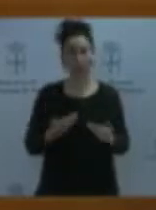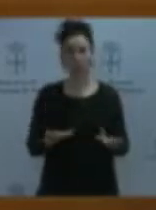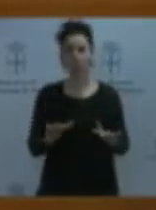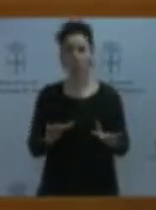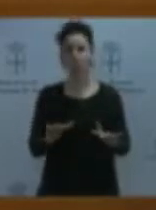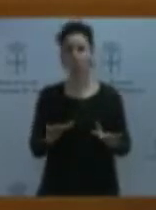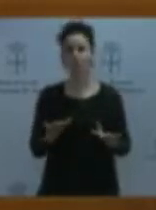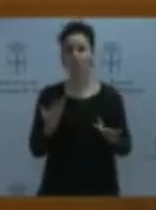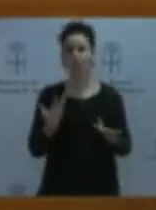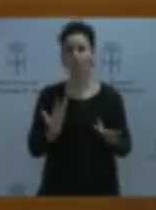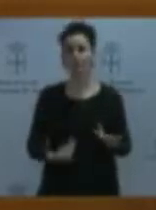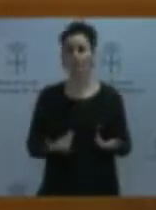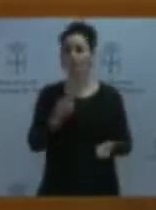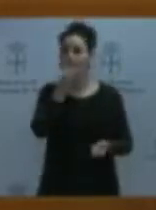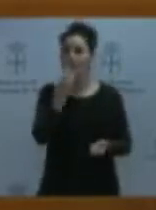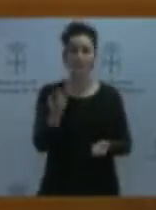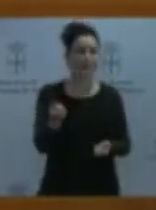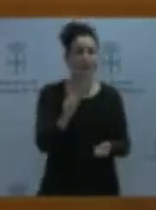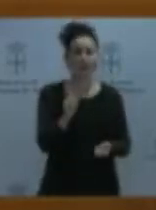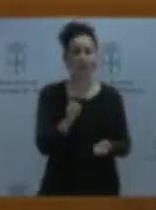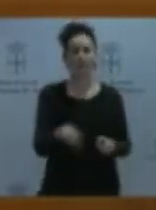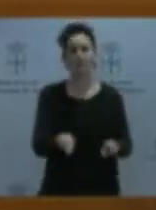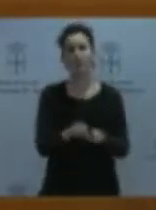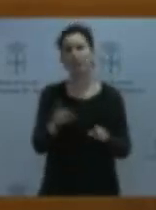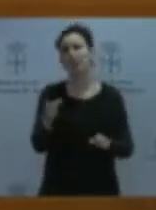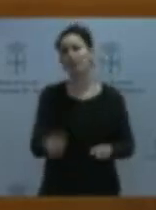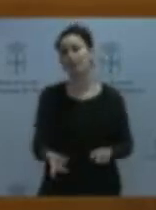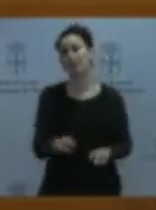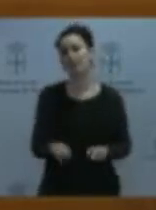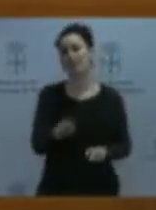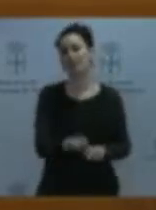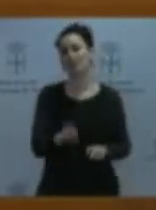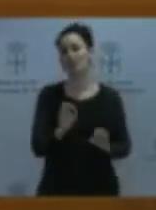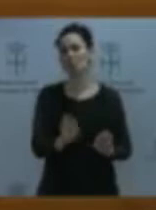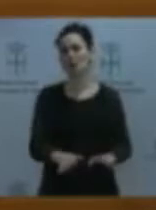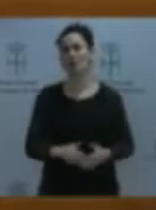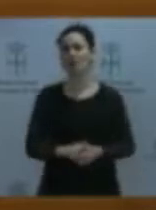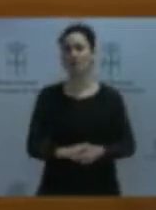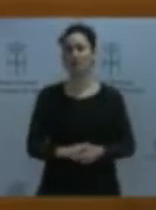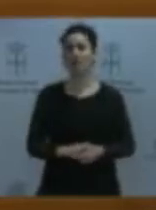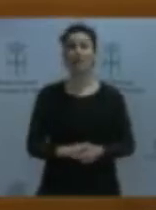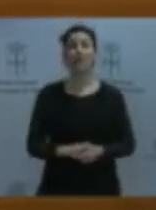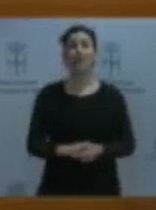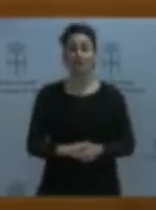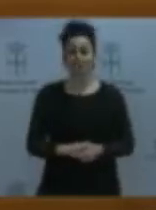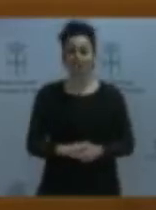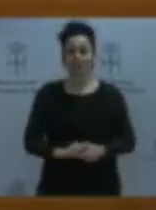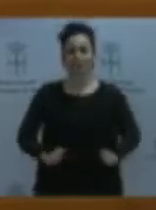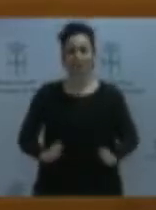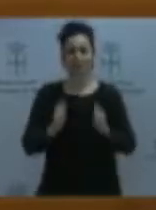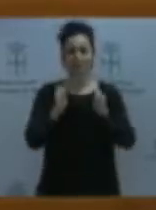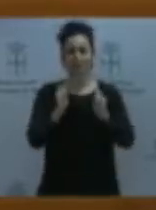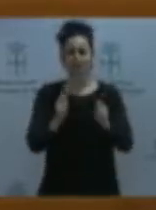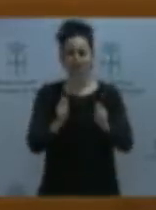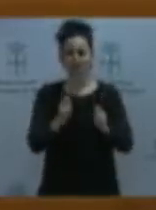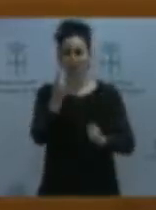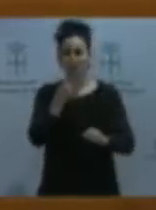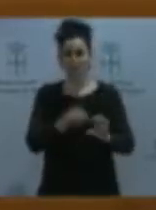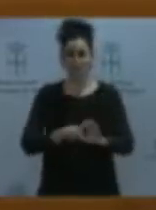apellidos. Miren, en la adjudicación de una de las plazas, que acaba de ser